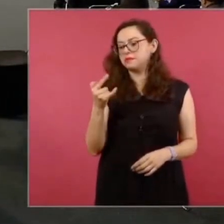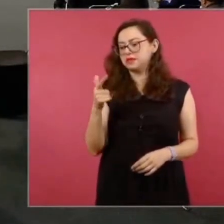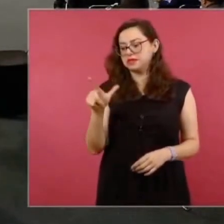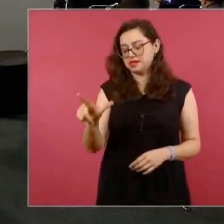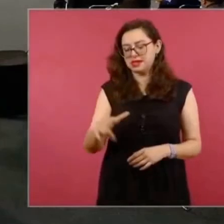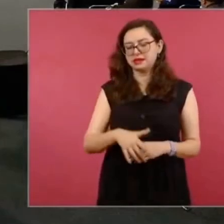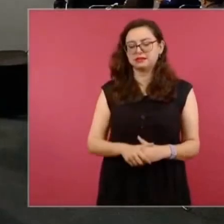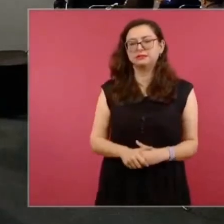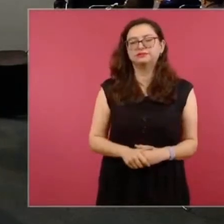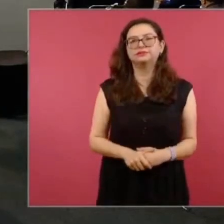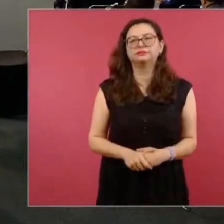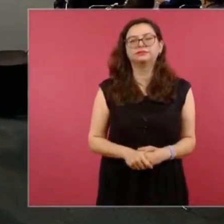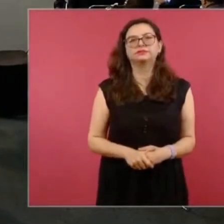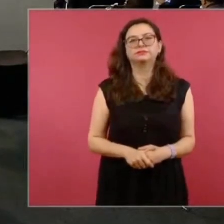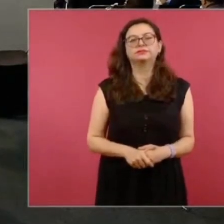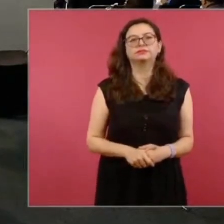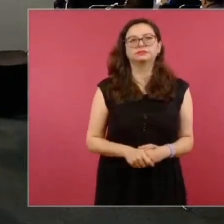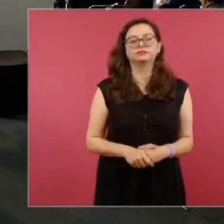viendo